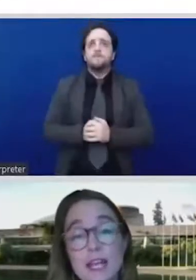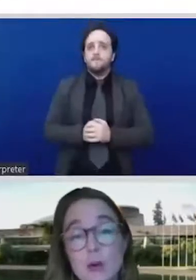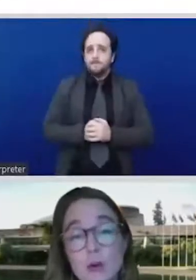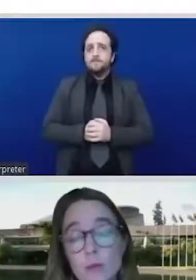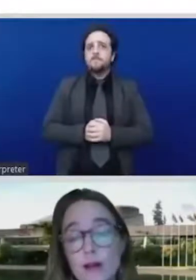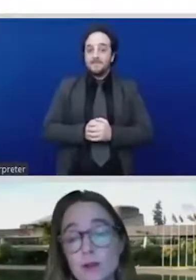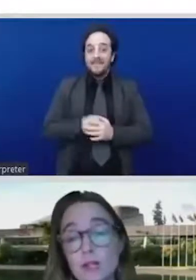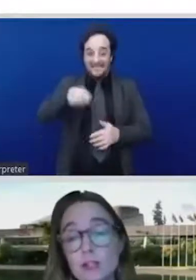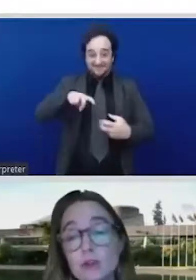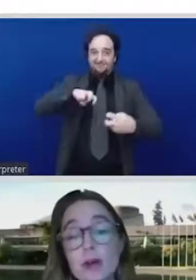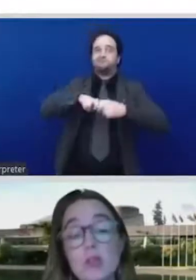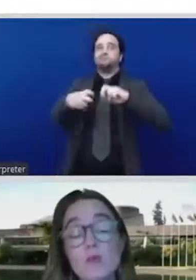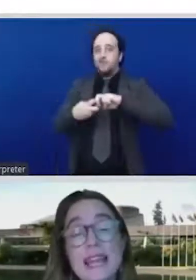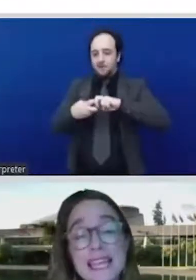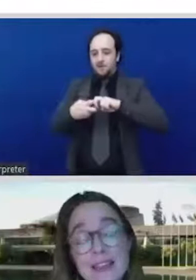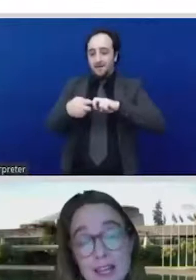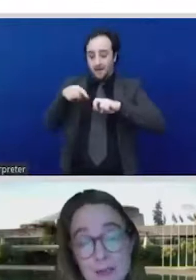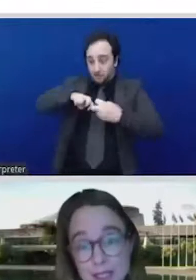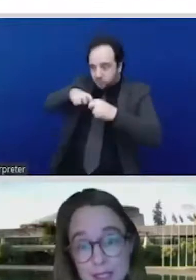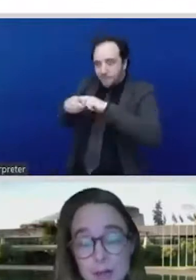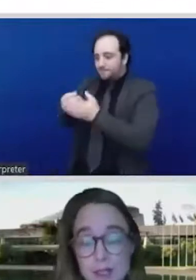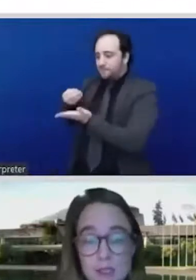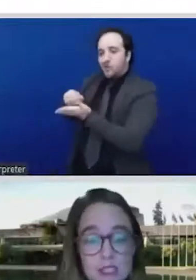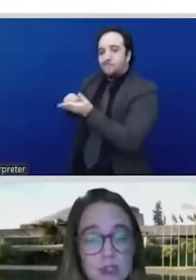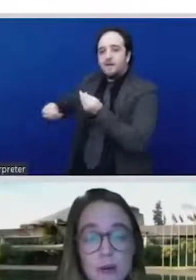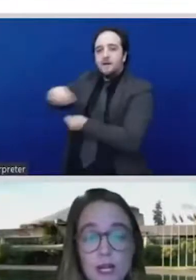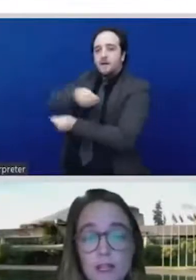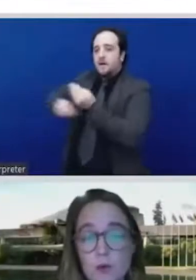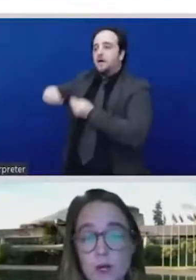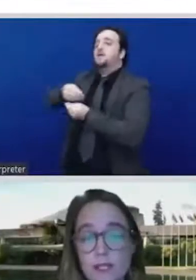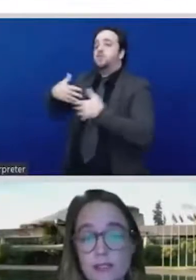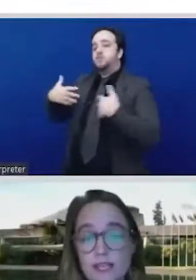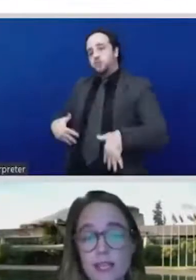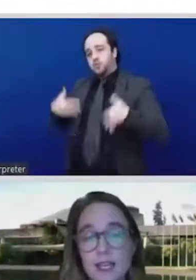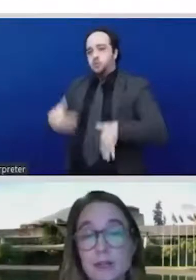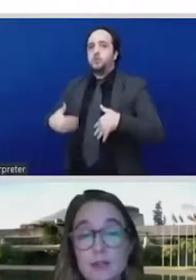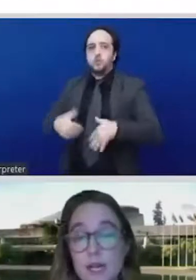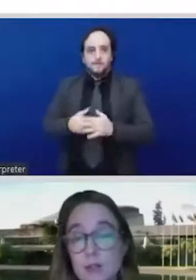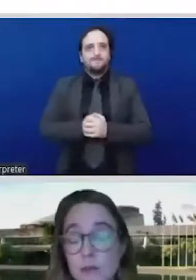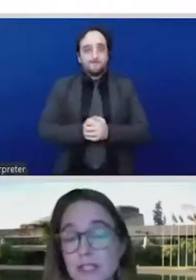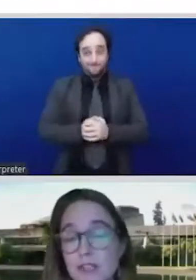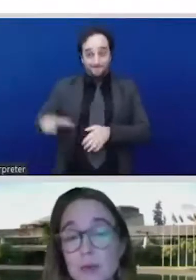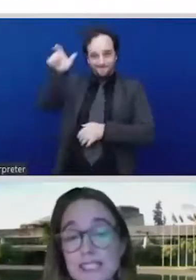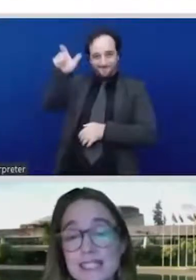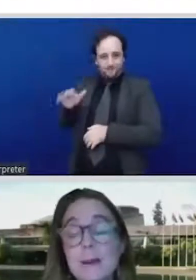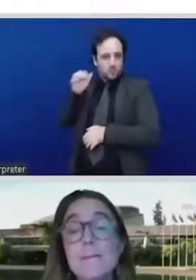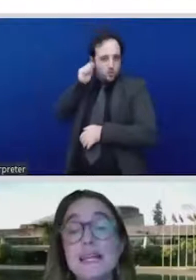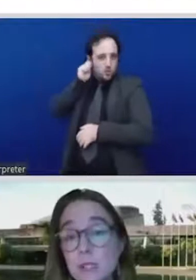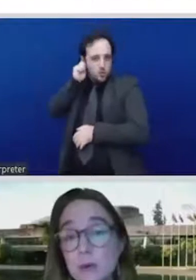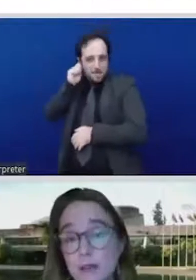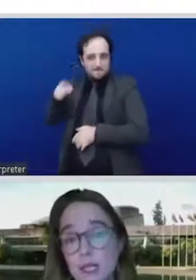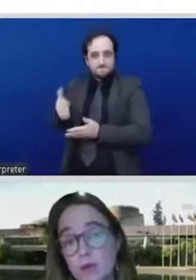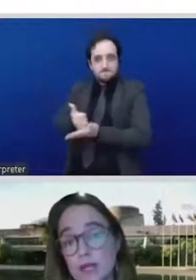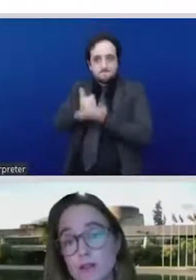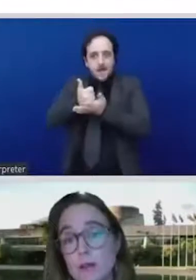generado un retroceso de más de una década en materia de participación laboral de las mujeres. Estamos actualmente frente a una salida masiva